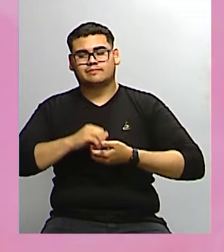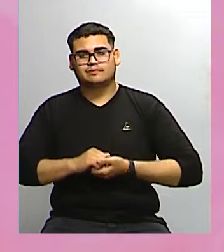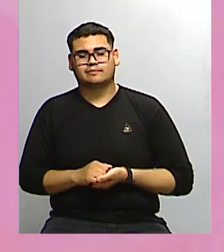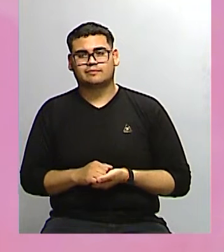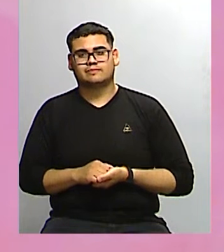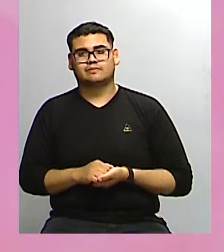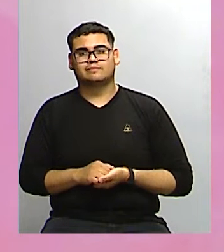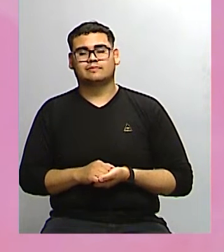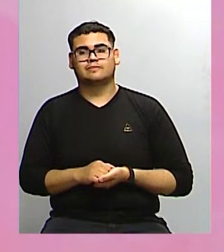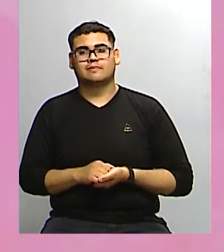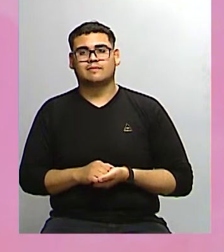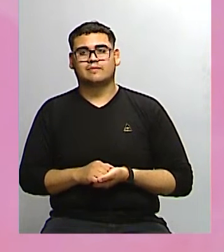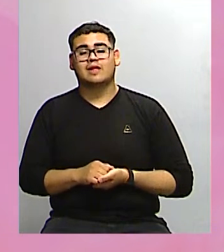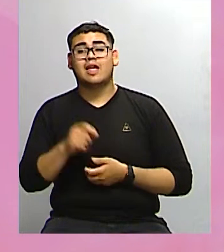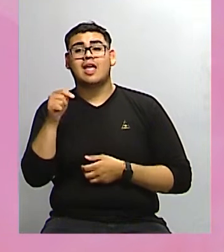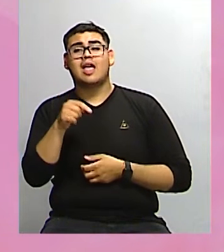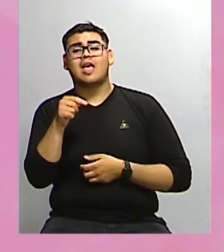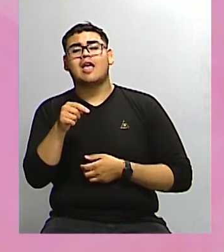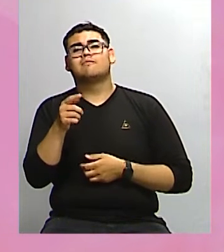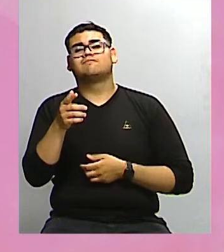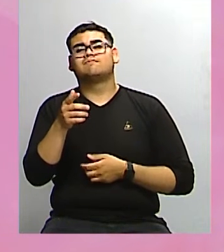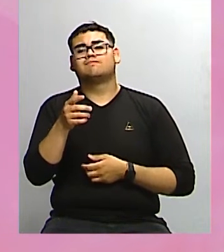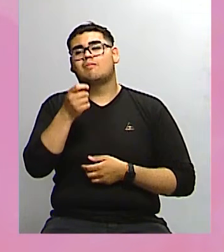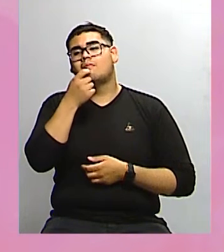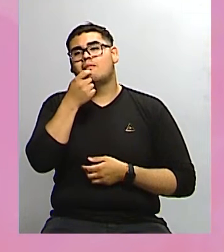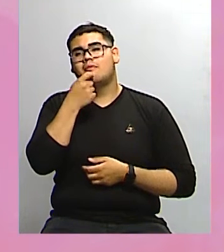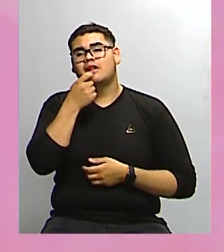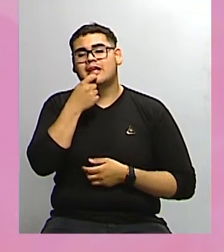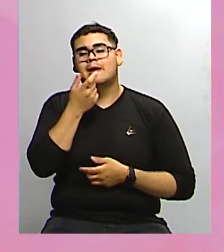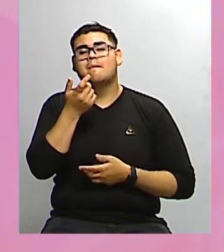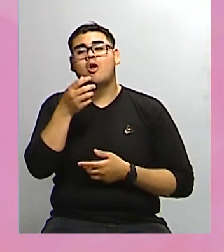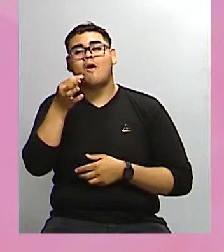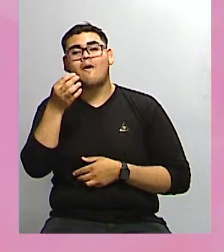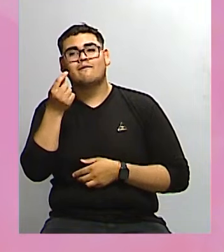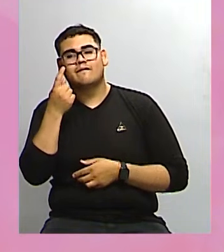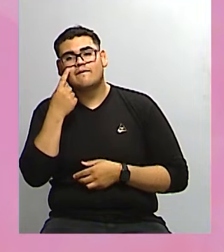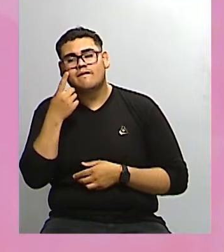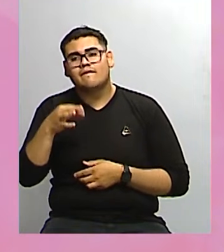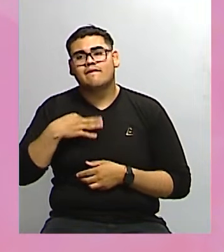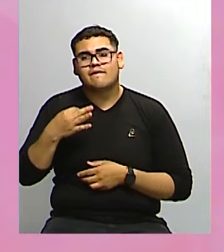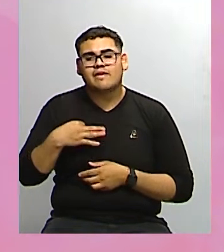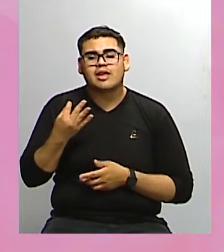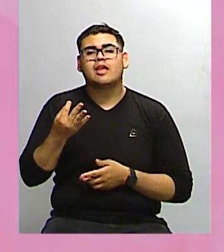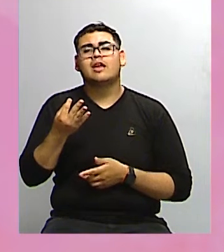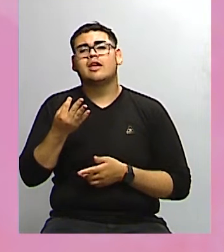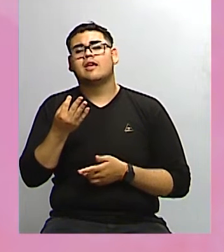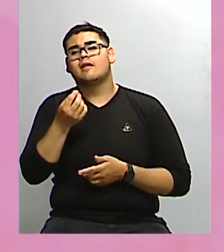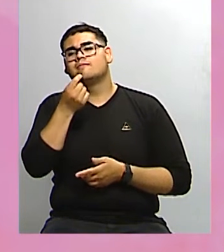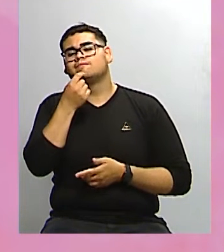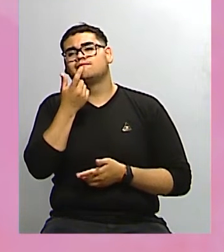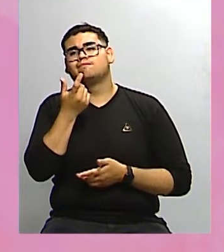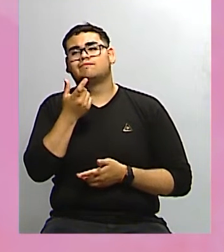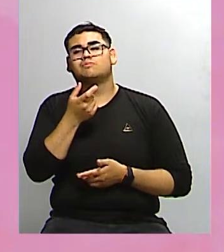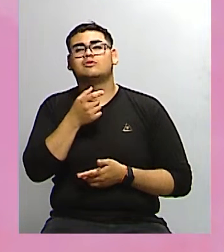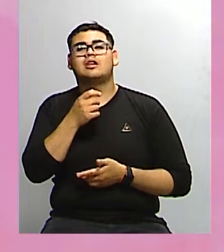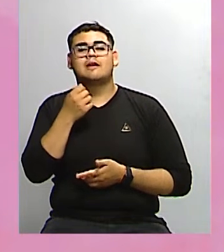alto estándar de vida nos llevan. ¿Y cuál sería el factor? Primero, el aumento de la expectativa